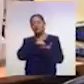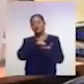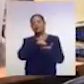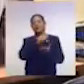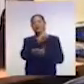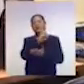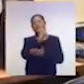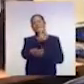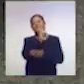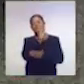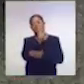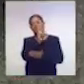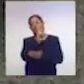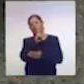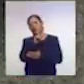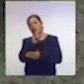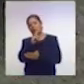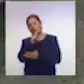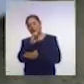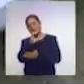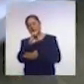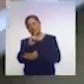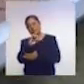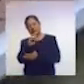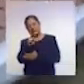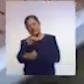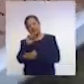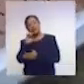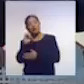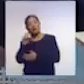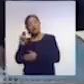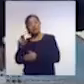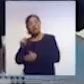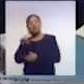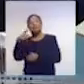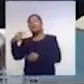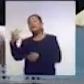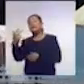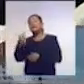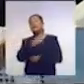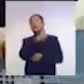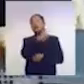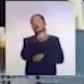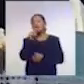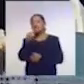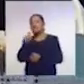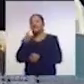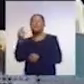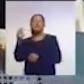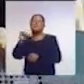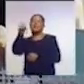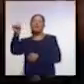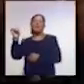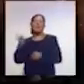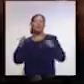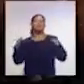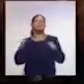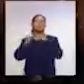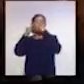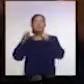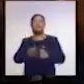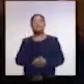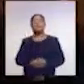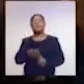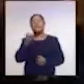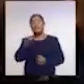Instituto Politécnico Nacional, 13 al Colegio de Tlaxcala y 25 a otras instituciones. Como parte del evento, de